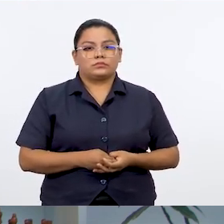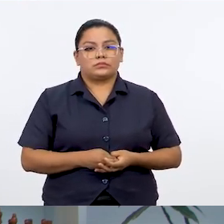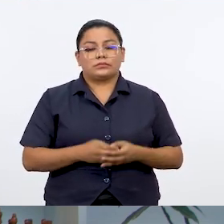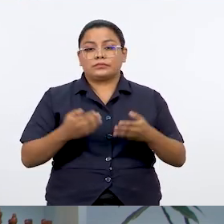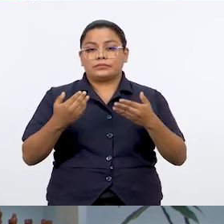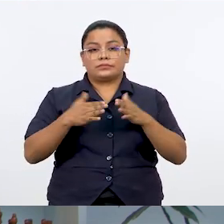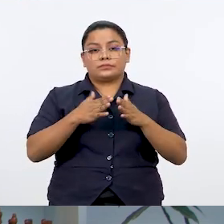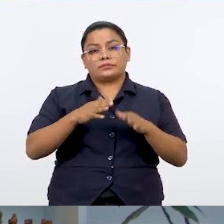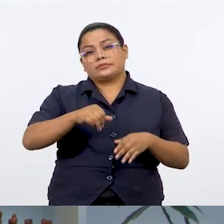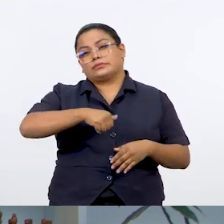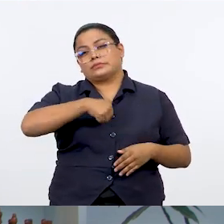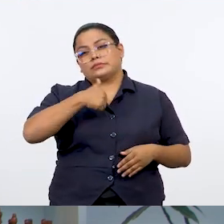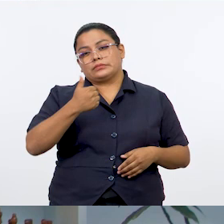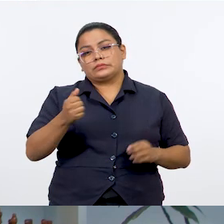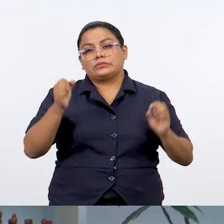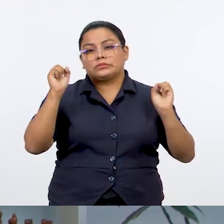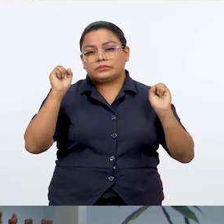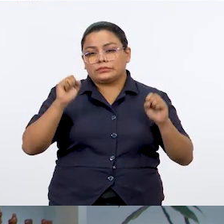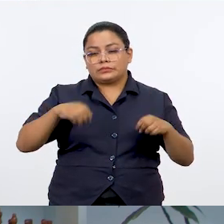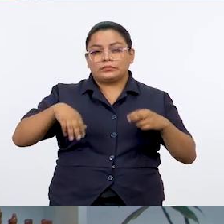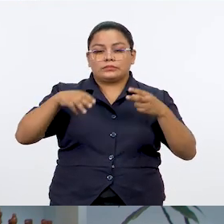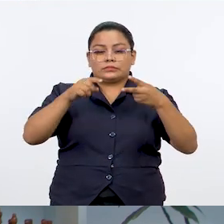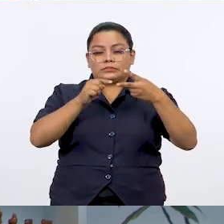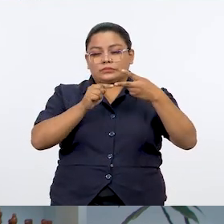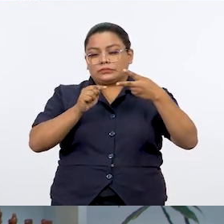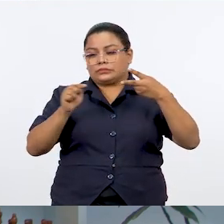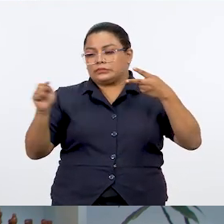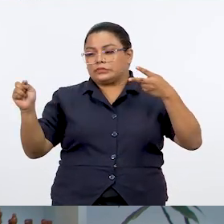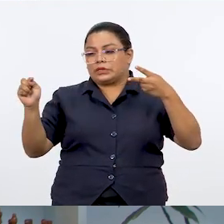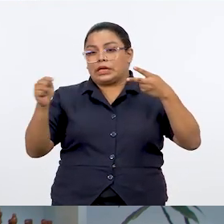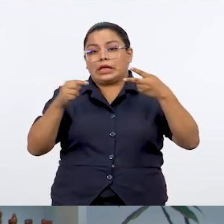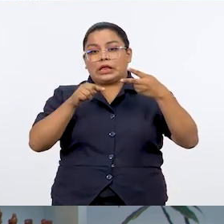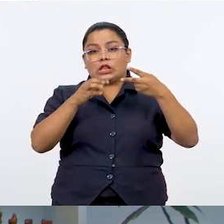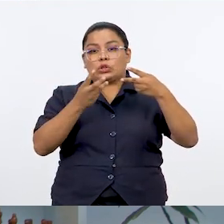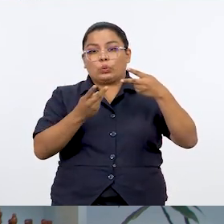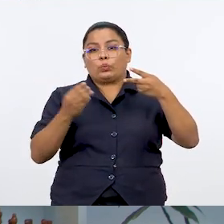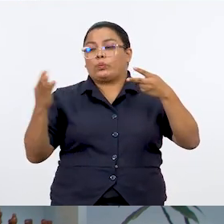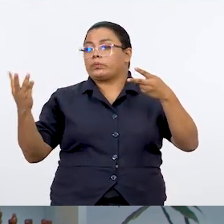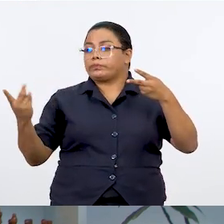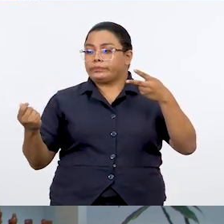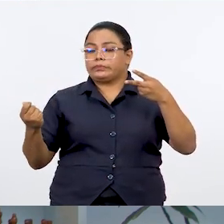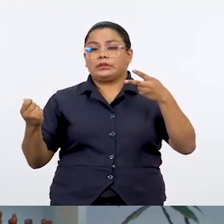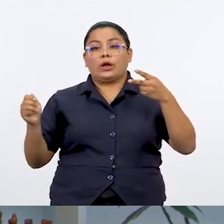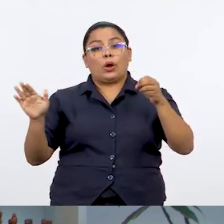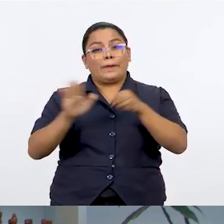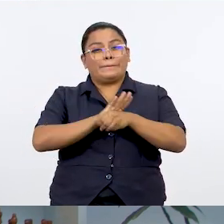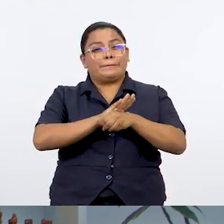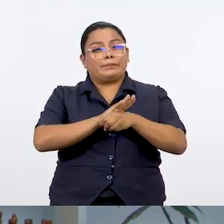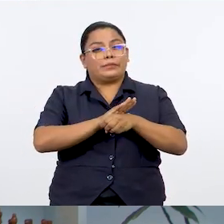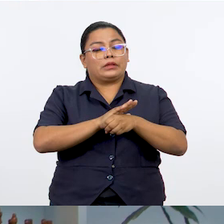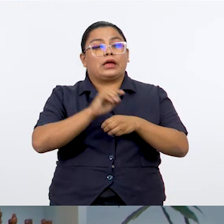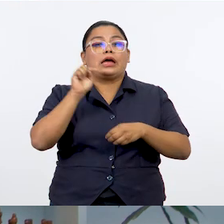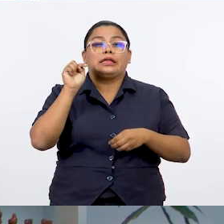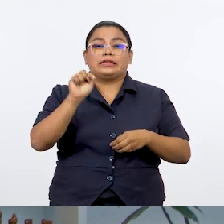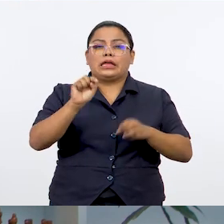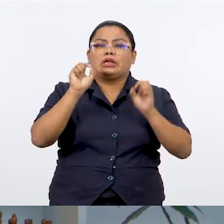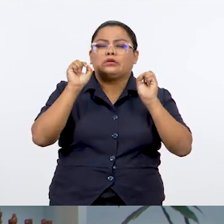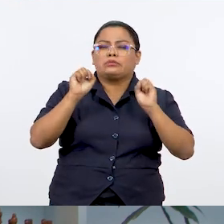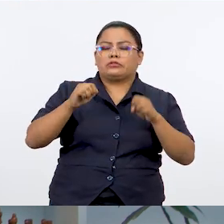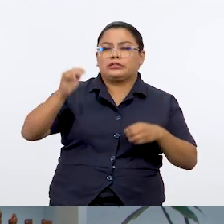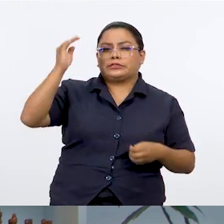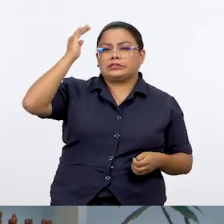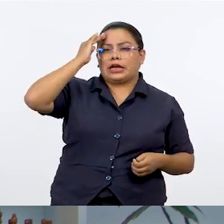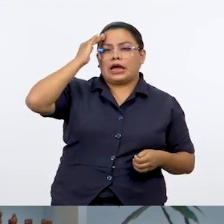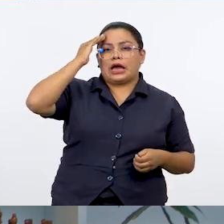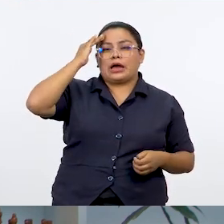A diferencia del anterior, podemos identificar primero cuál es la recta que está completa y a partir de ella